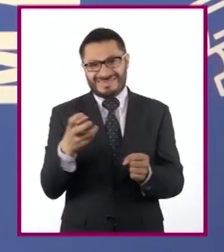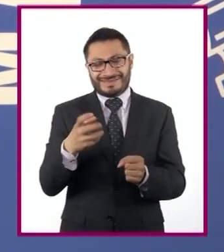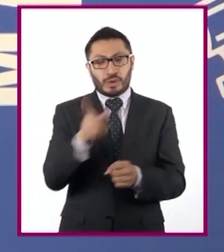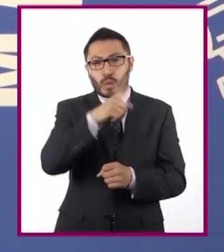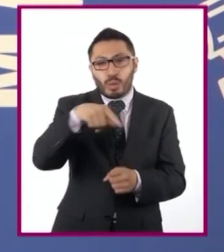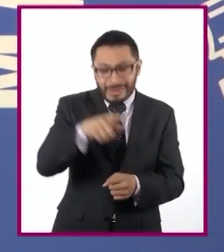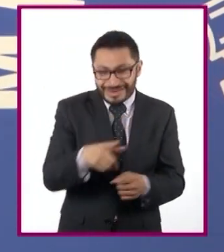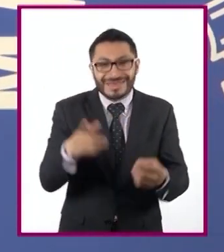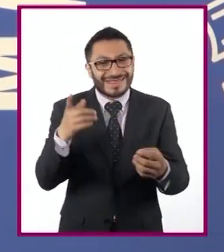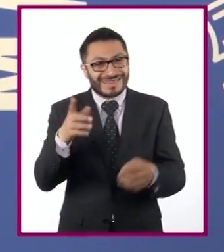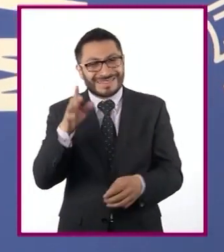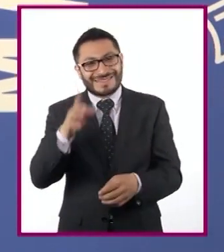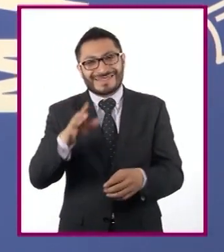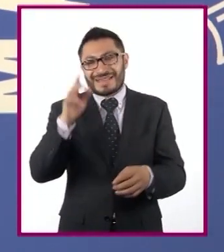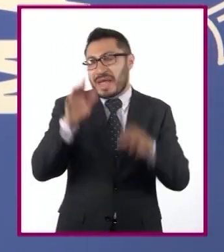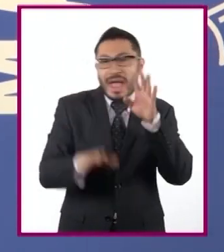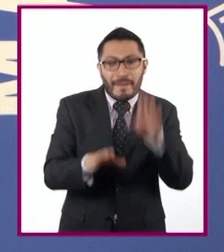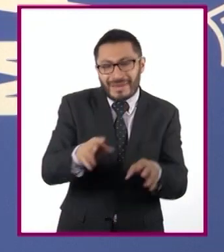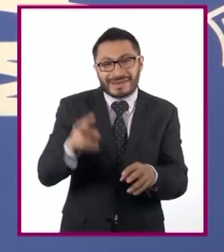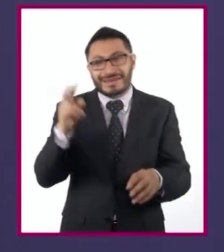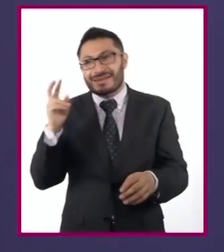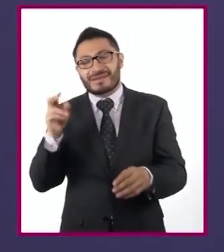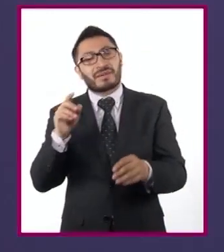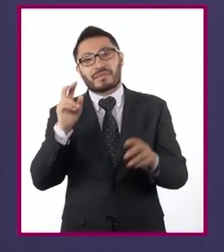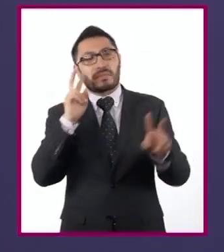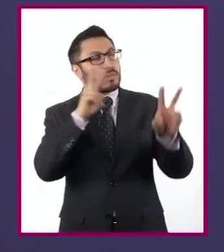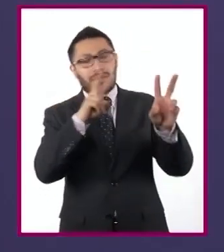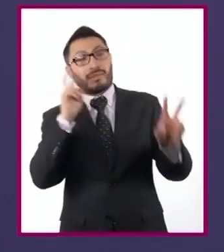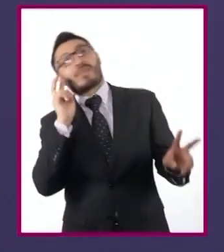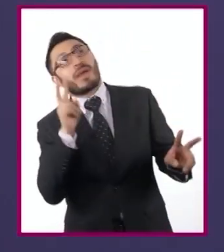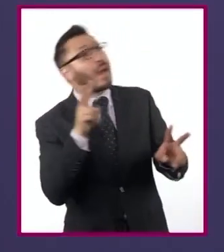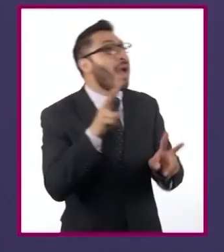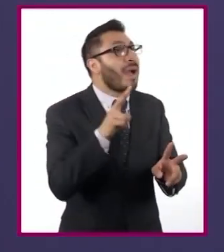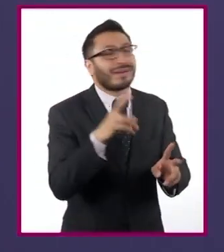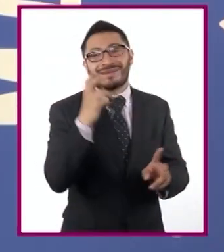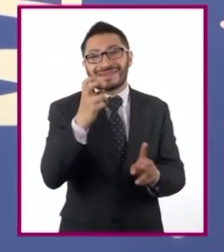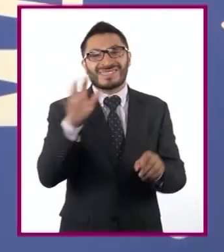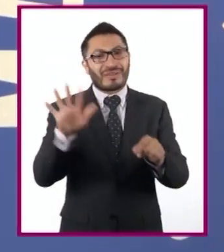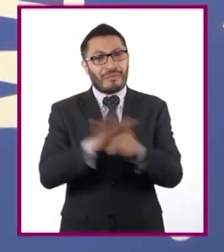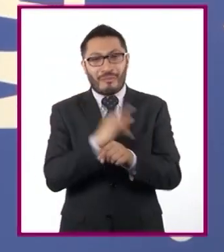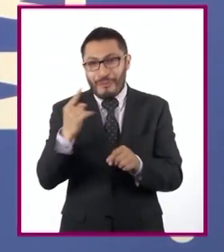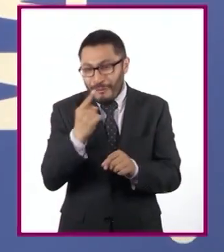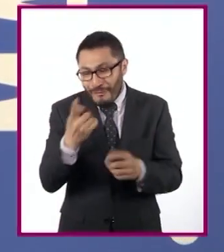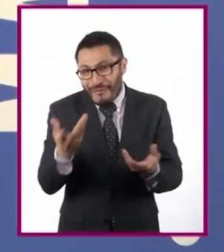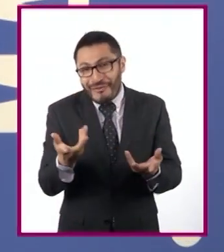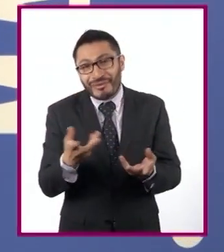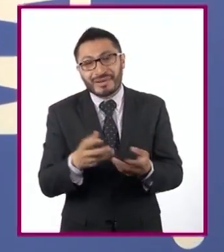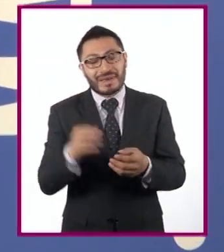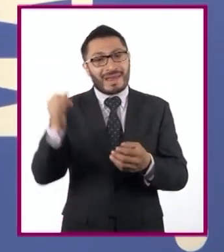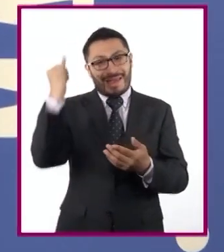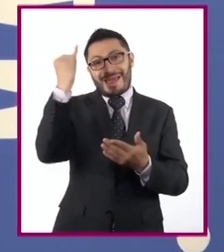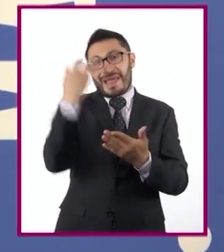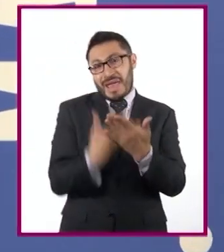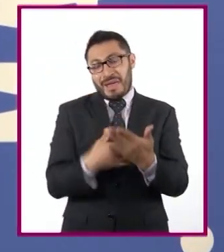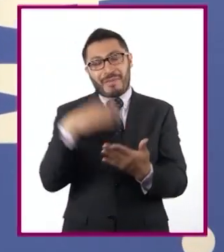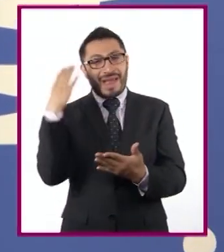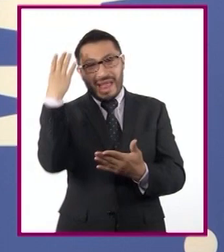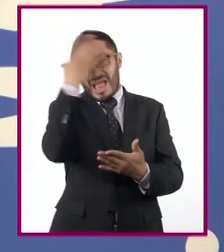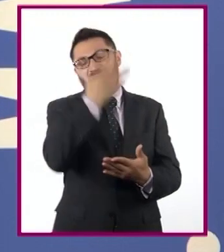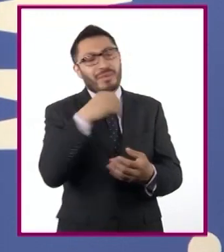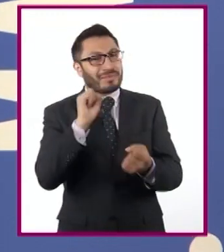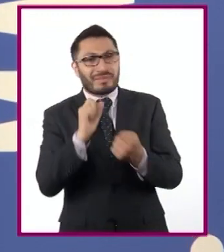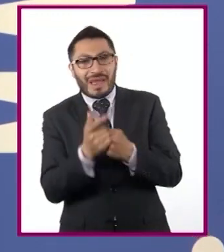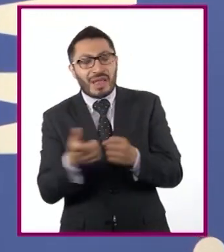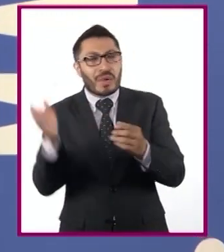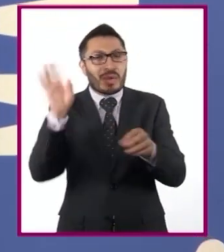muchas ocasiones volteamos a ver un anuncio rápidamente? Esto se debe seguramente a la imagen que, asociada a